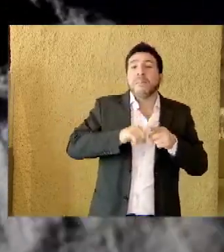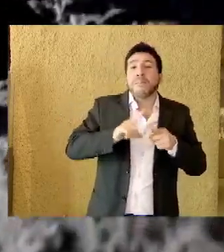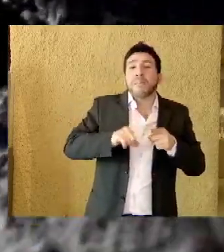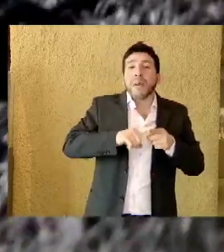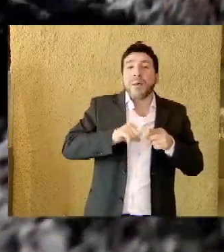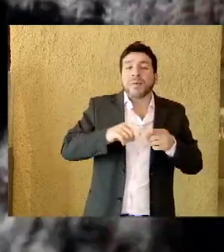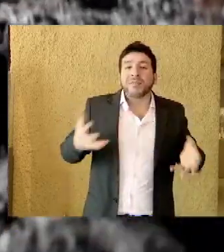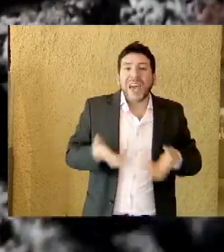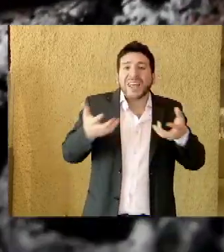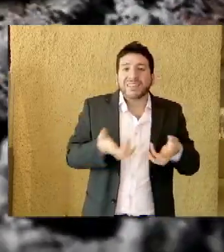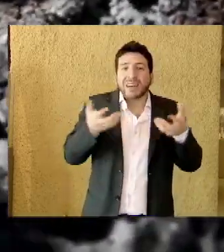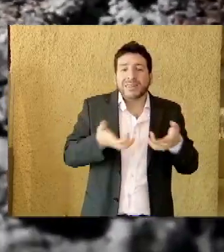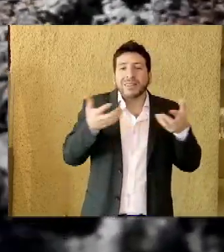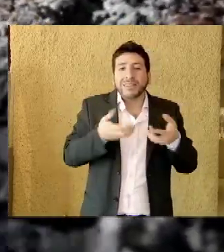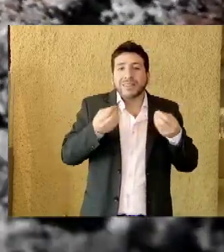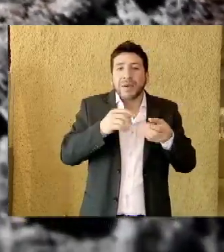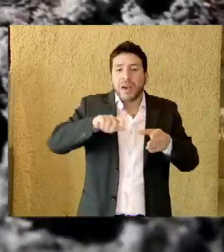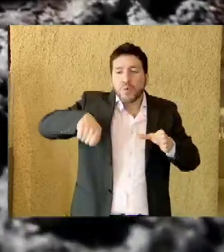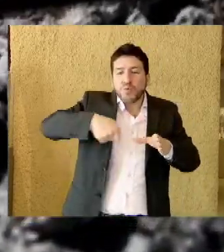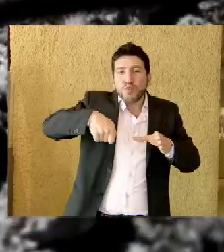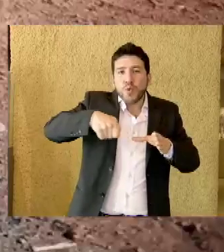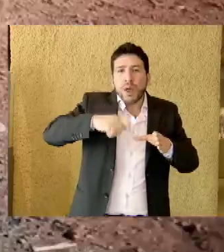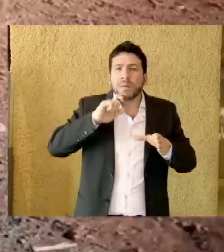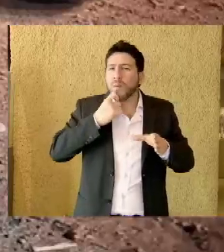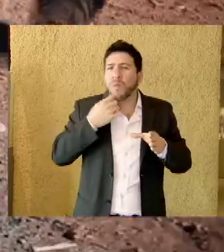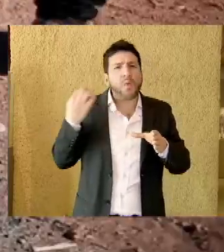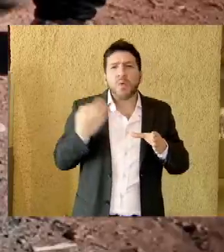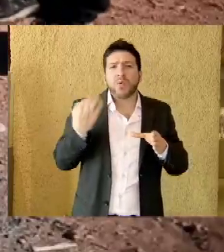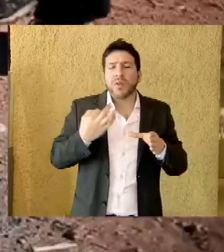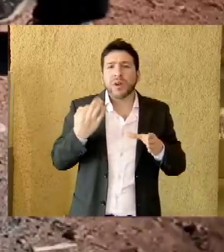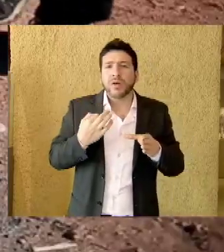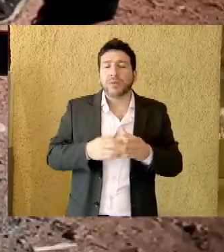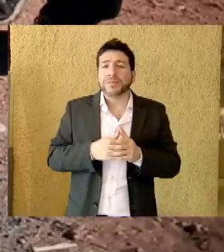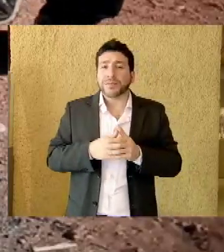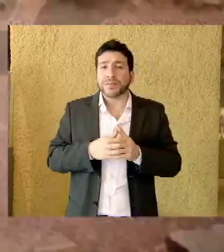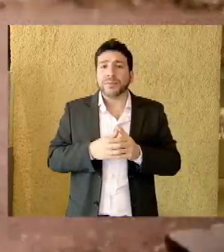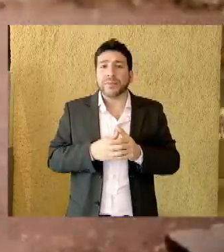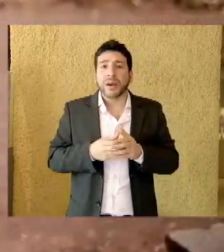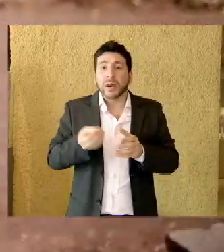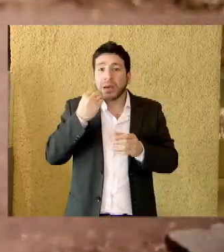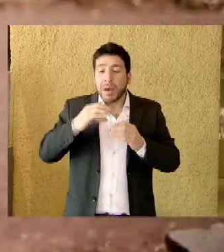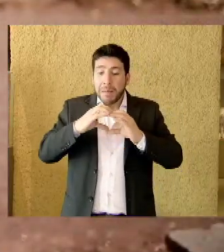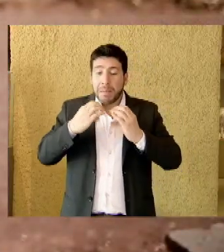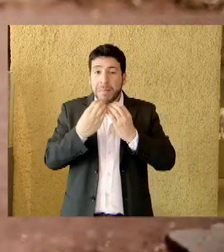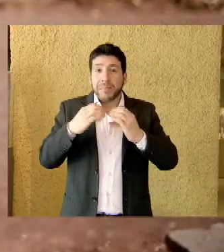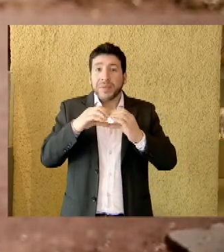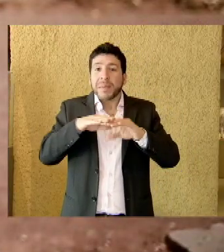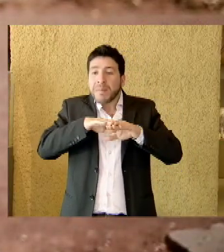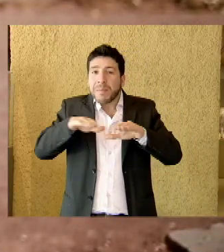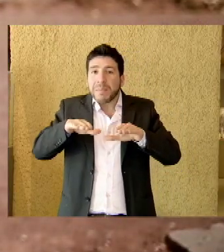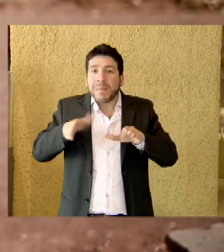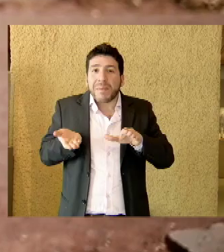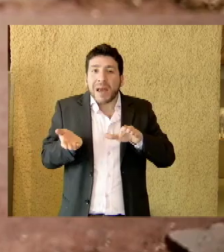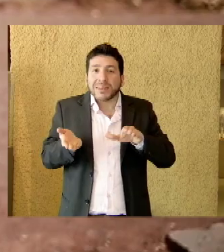vegetales salteados y un puré de ajo braseado con miel. El postre: membrillos a la plancha con